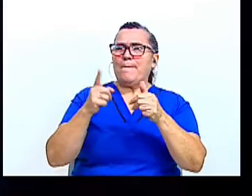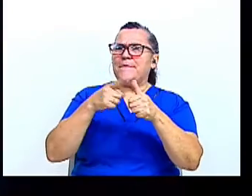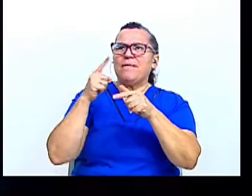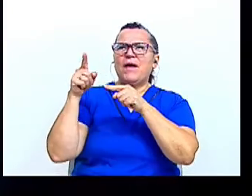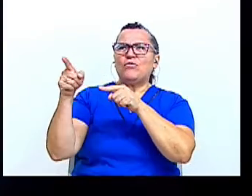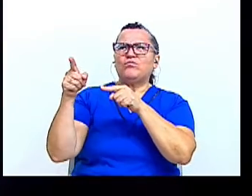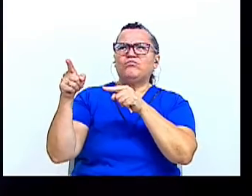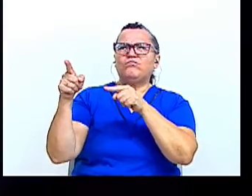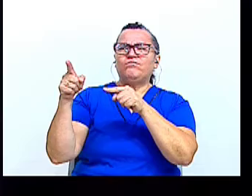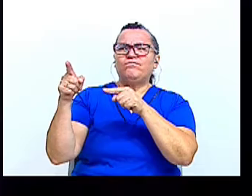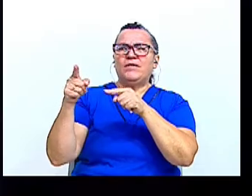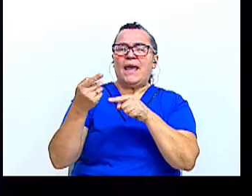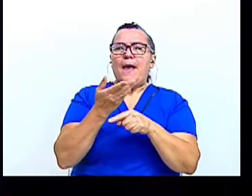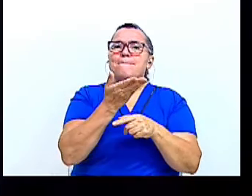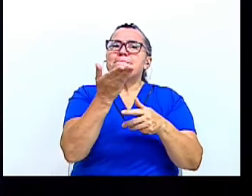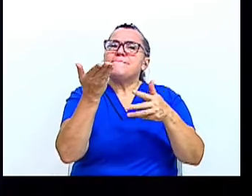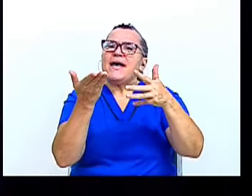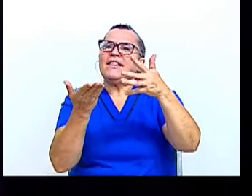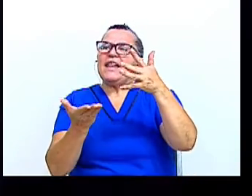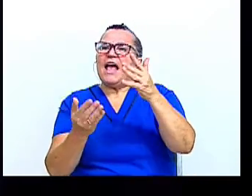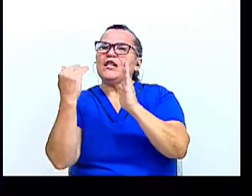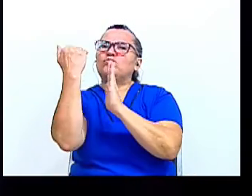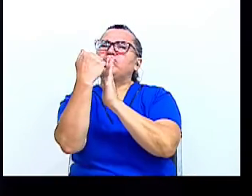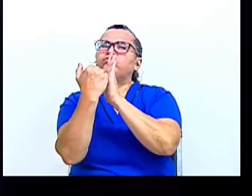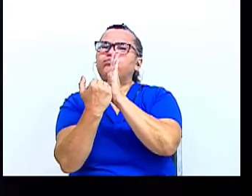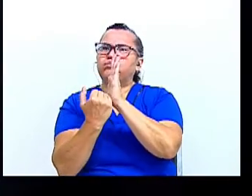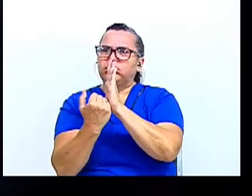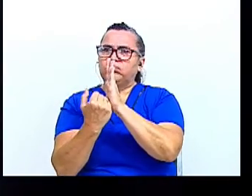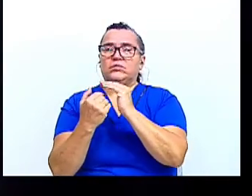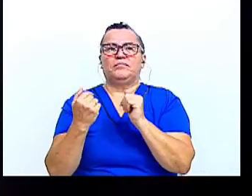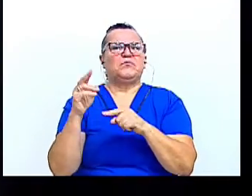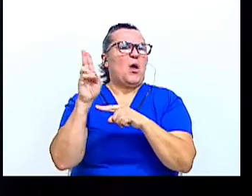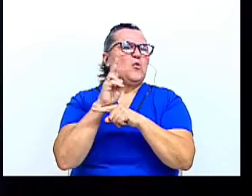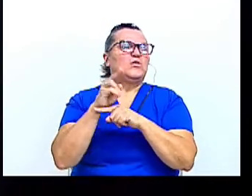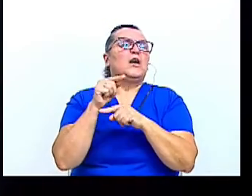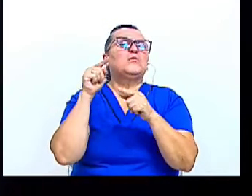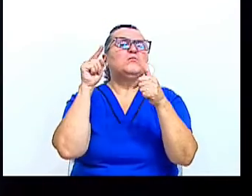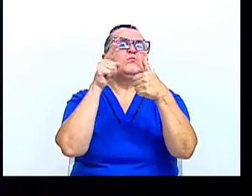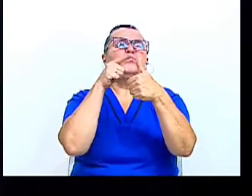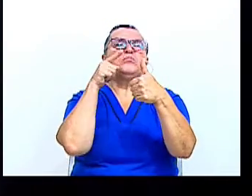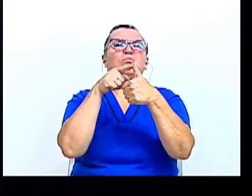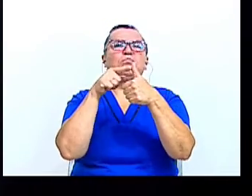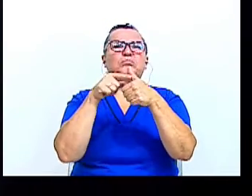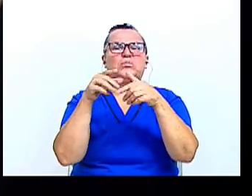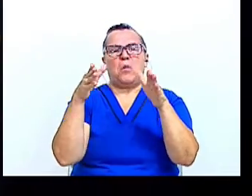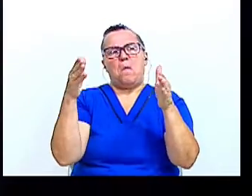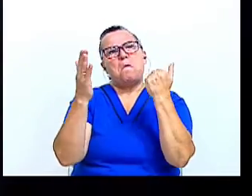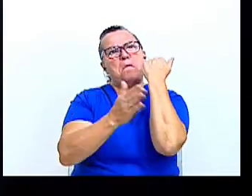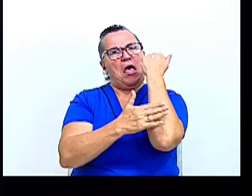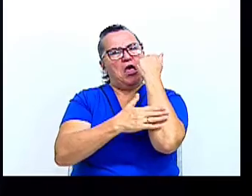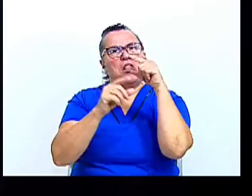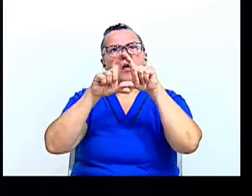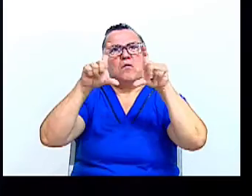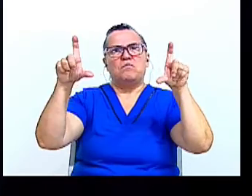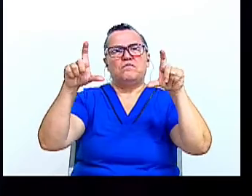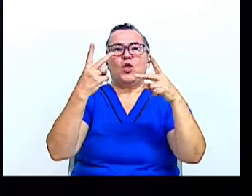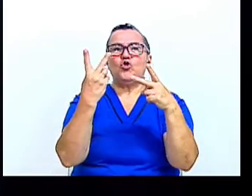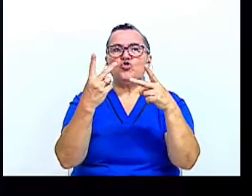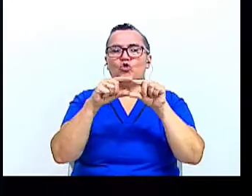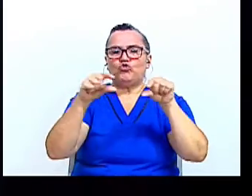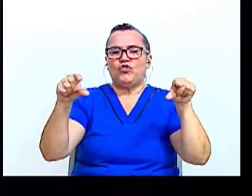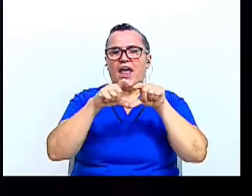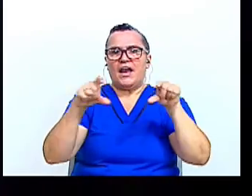vamos a hacer es ver la lista de materiales que vamos a utilizar. Vamos a usar un pedazo de madera, 2